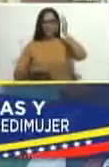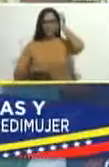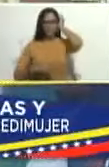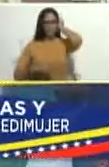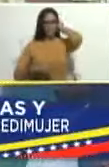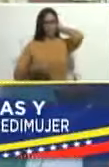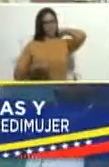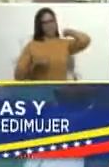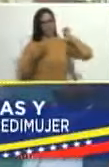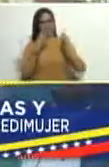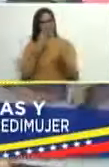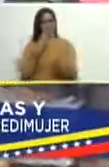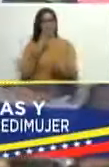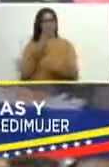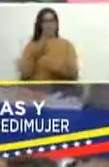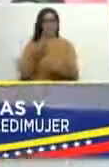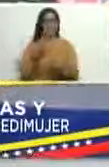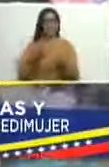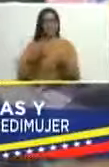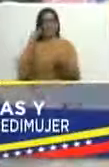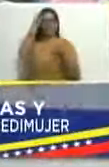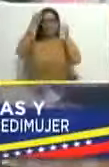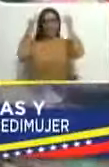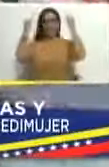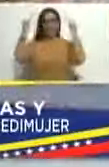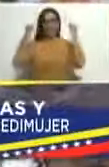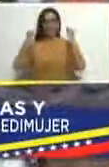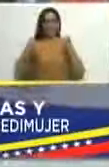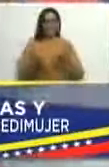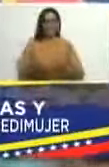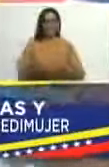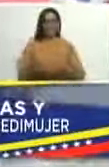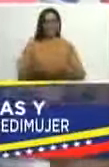Mira la consigna, mira la consigna, aquí también.